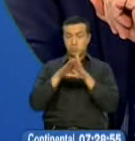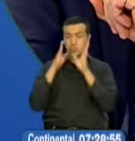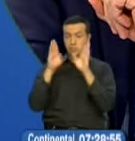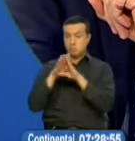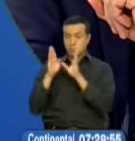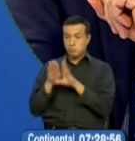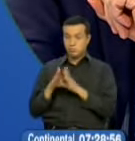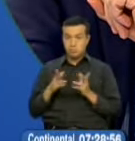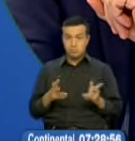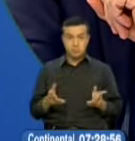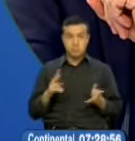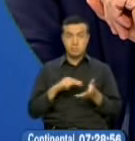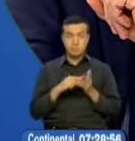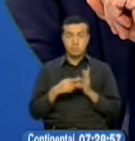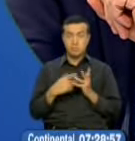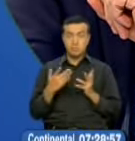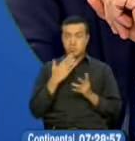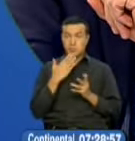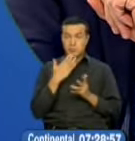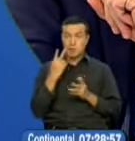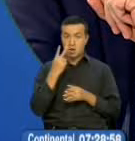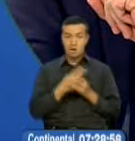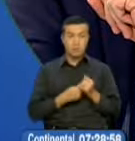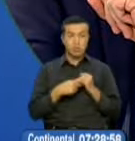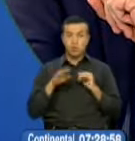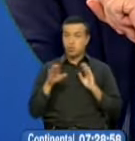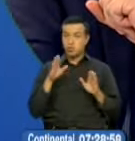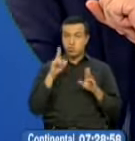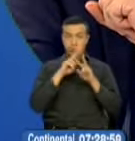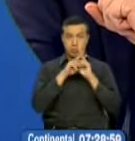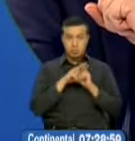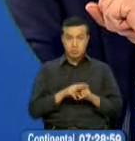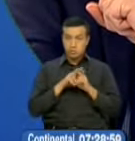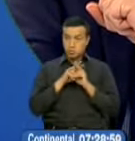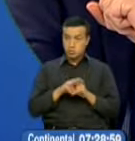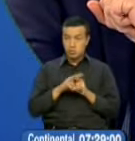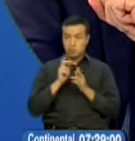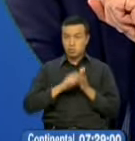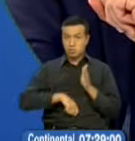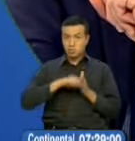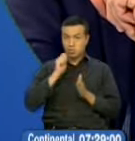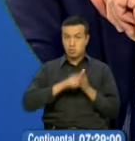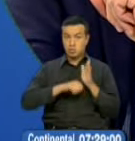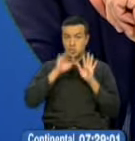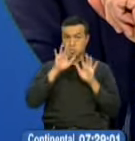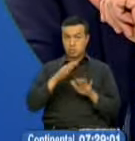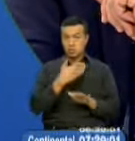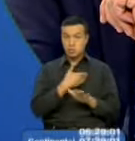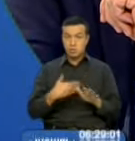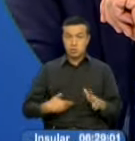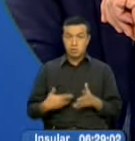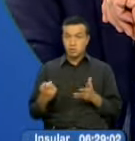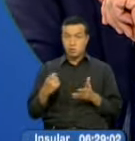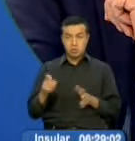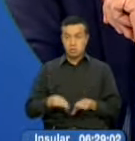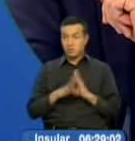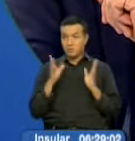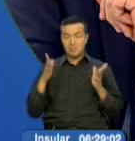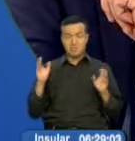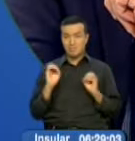juntas receptoras de votos, pero esto es tan fácil de que si ambos actores políticos revisan y si están las firmas del secretario y del presidente, tú no necesitas